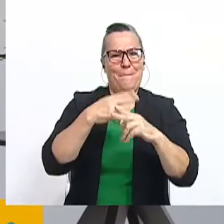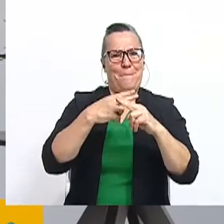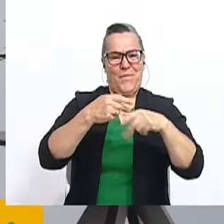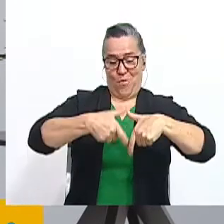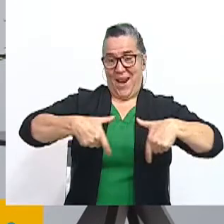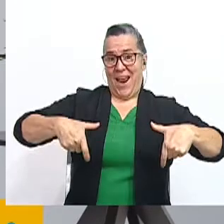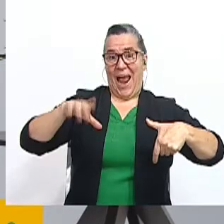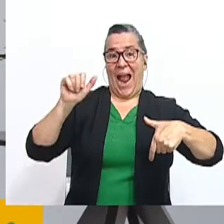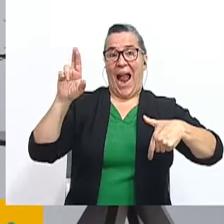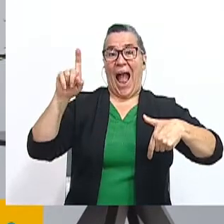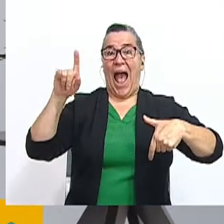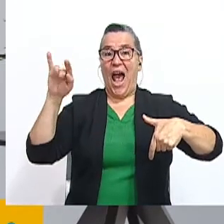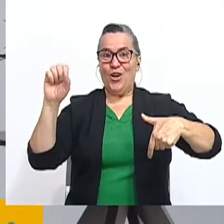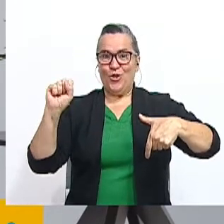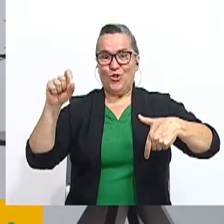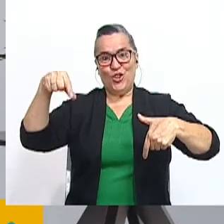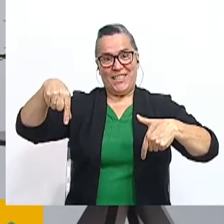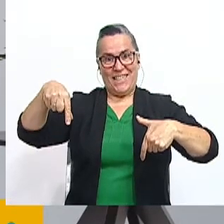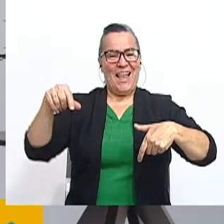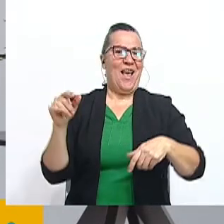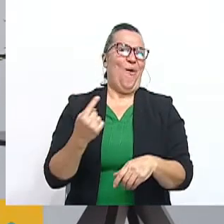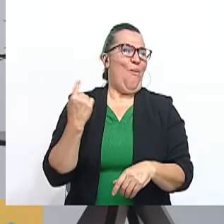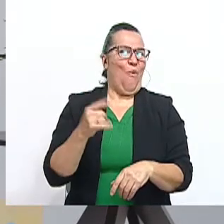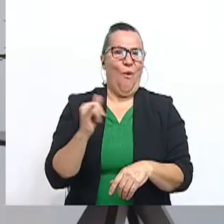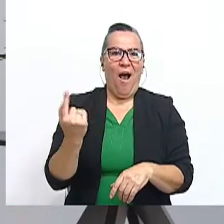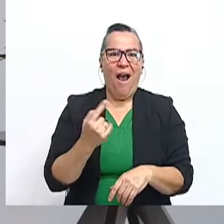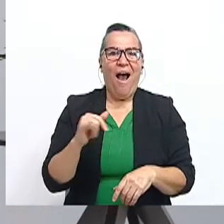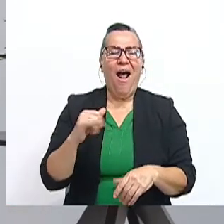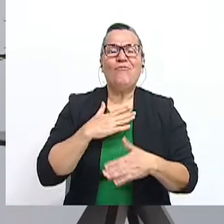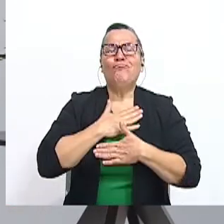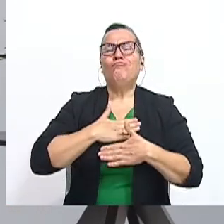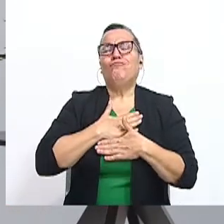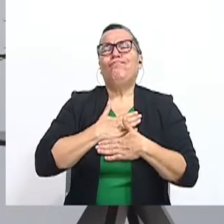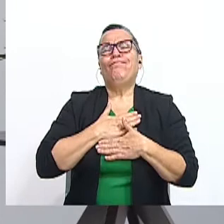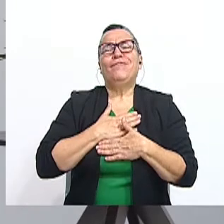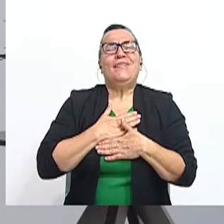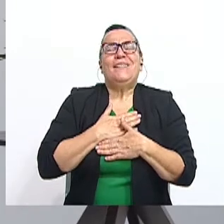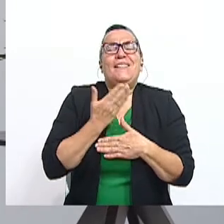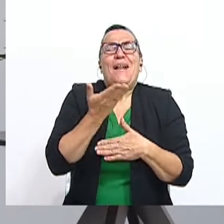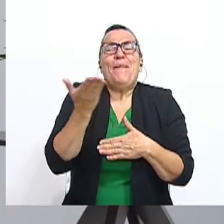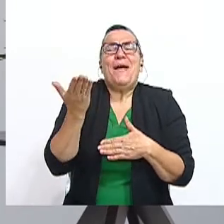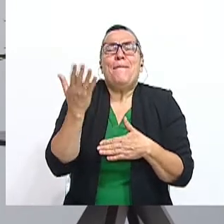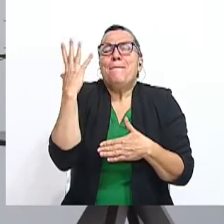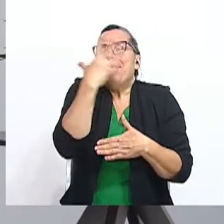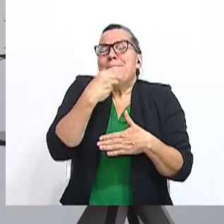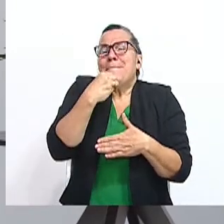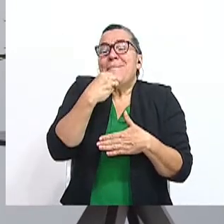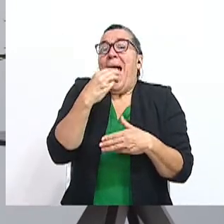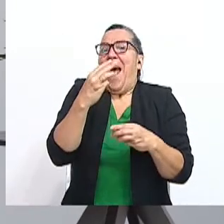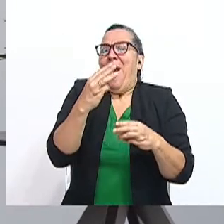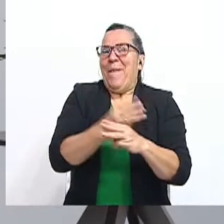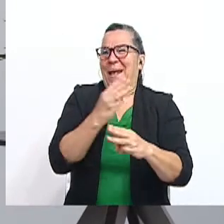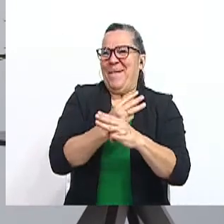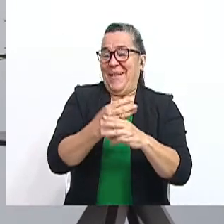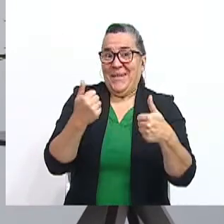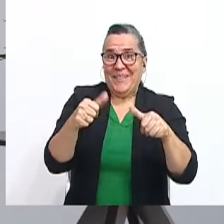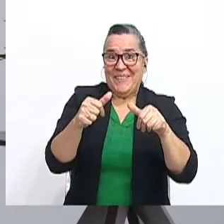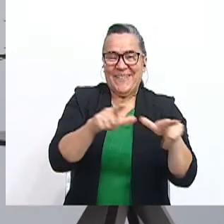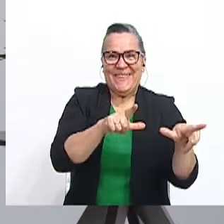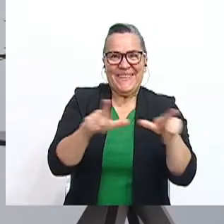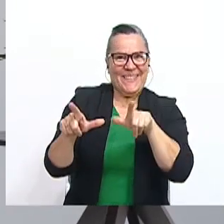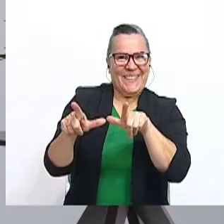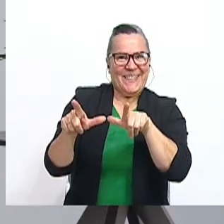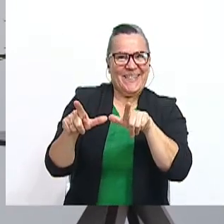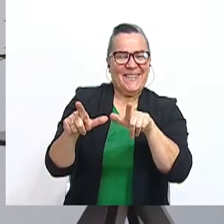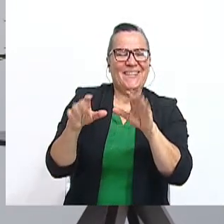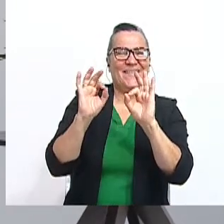es Carlos Quesada y como siempre vamos a disfrutar de la materia más linda, matemáticas. ¿De acuerdo? ¿Están listos?